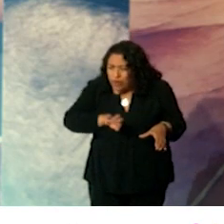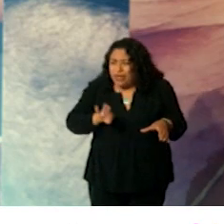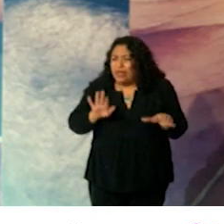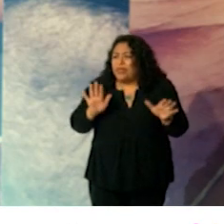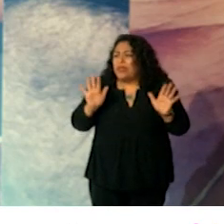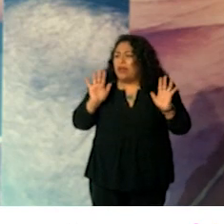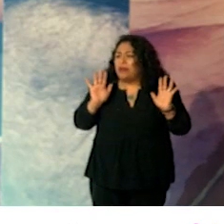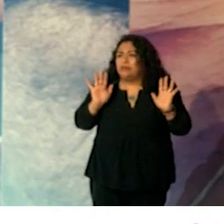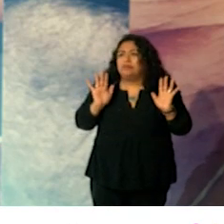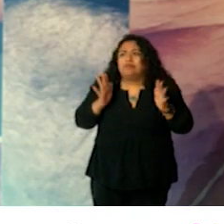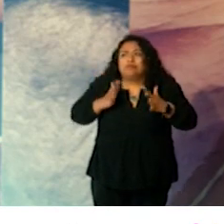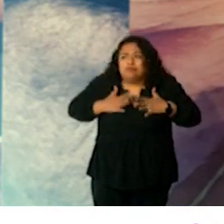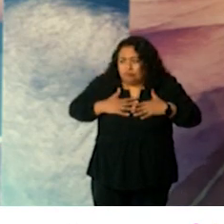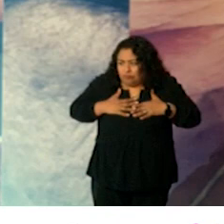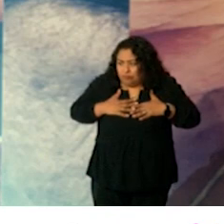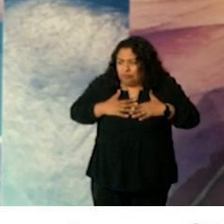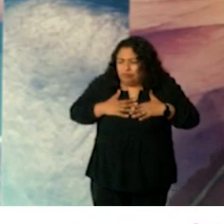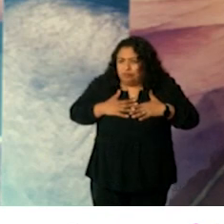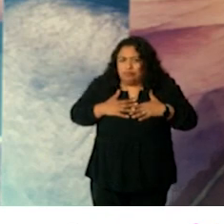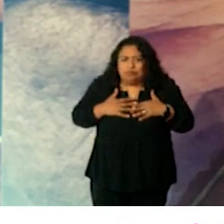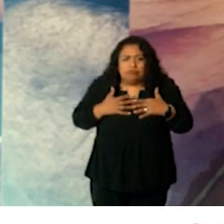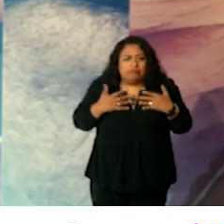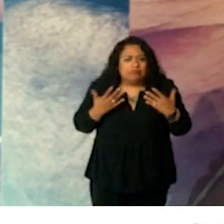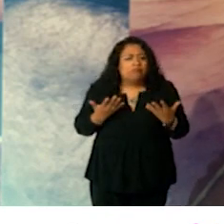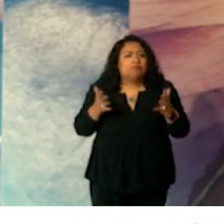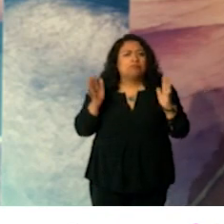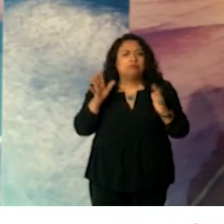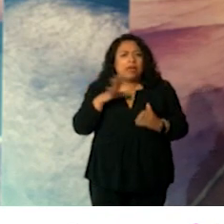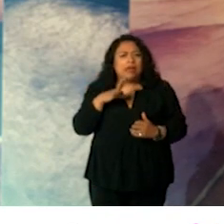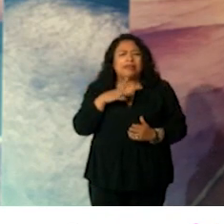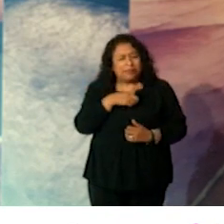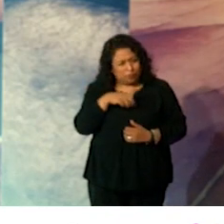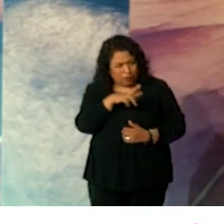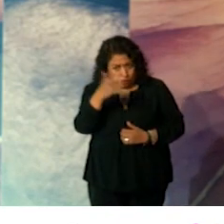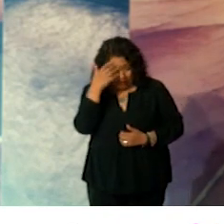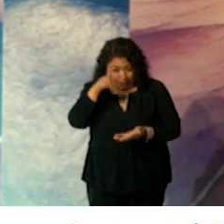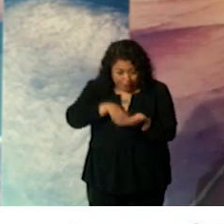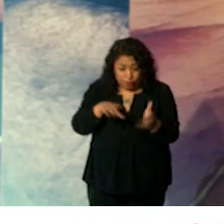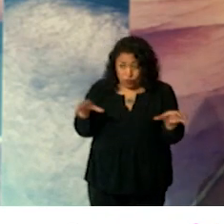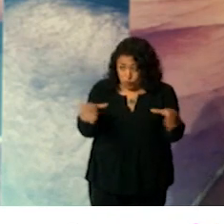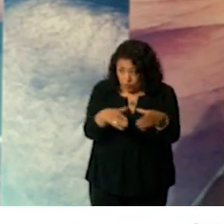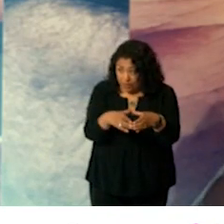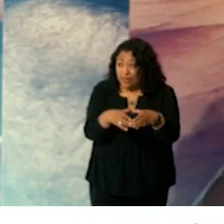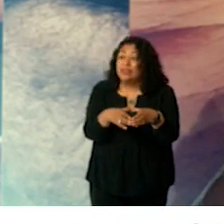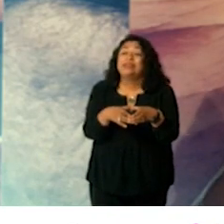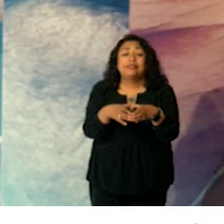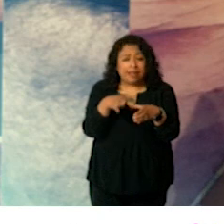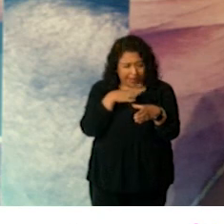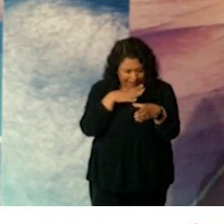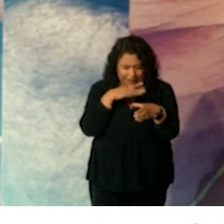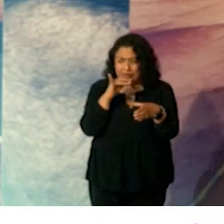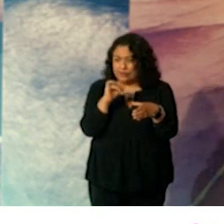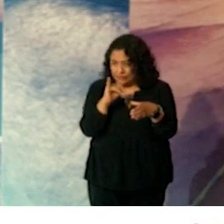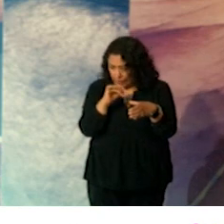que nosotros podemos salvarnos, porque hay que reconocer que las comunidades tienen sí